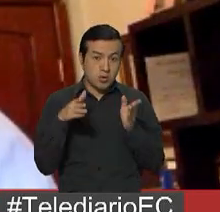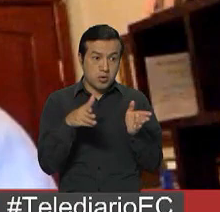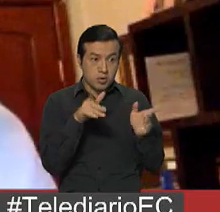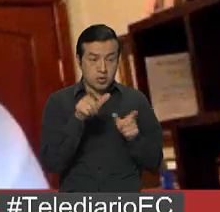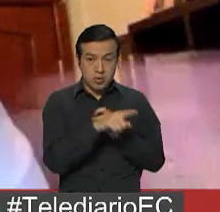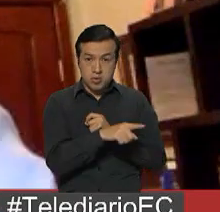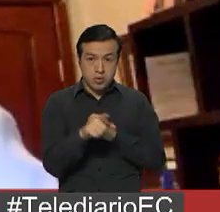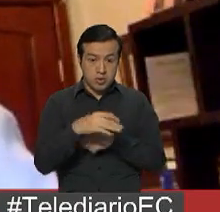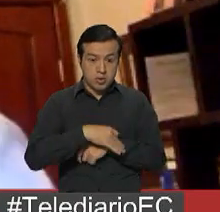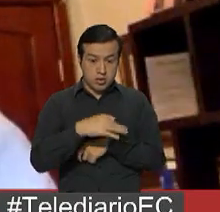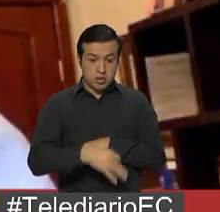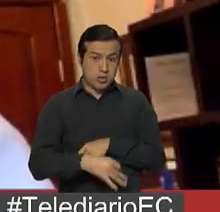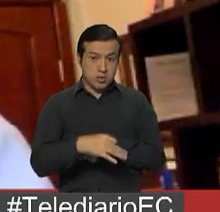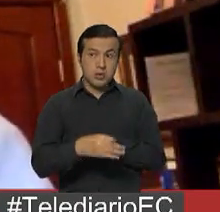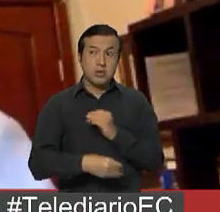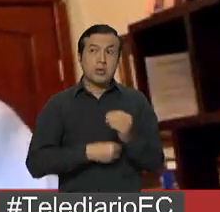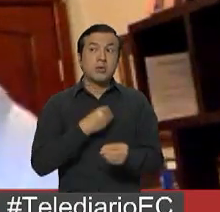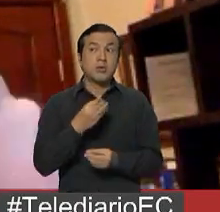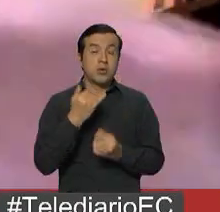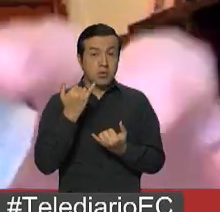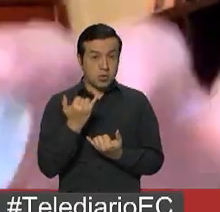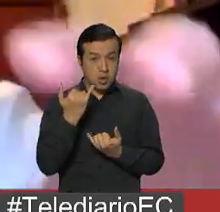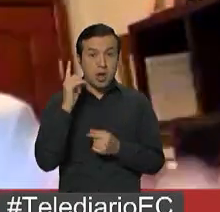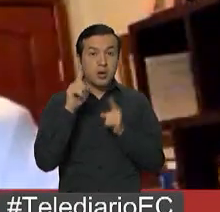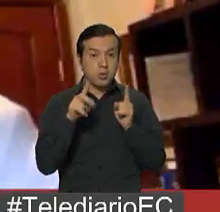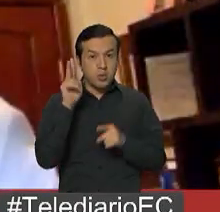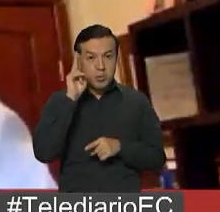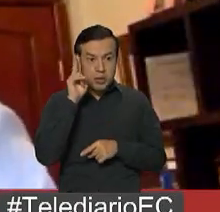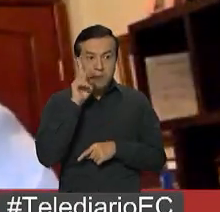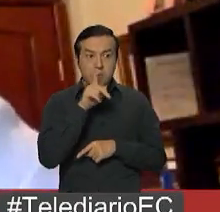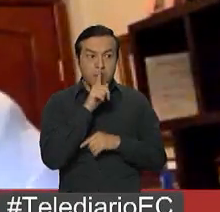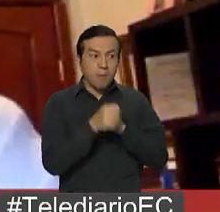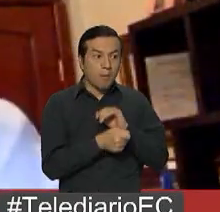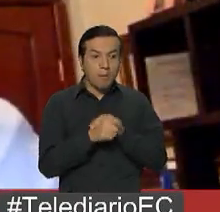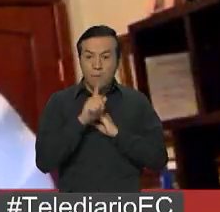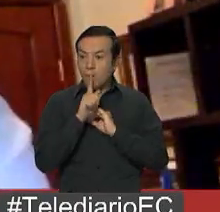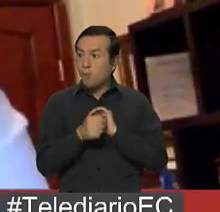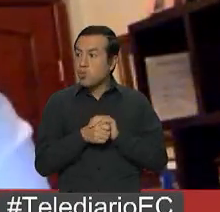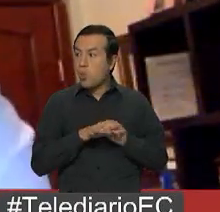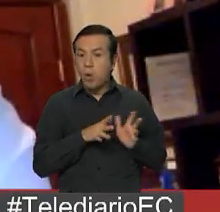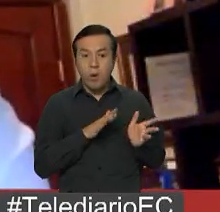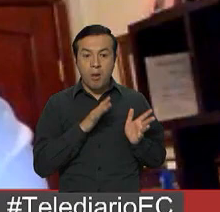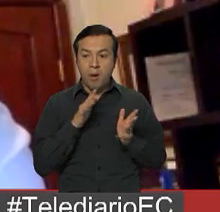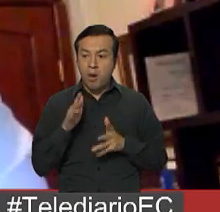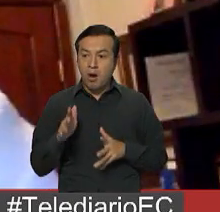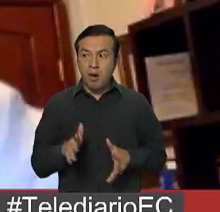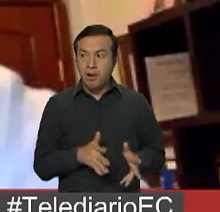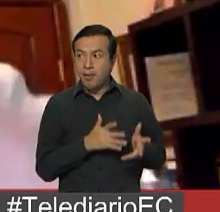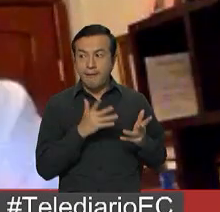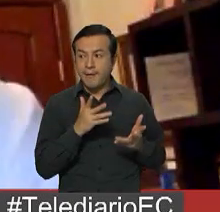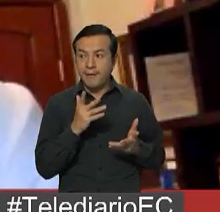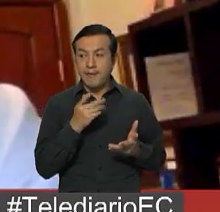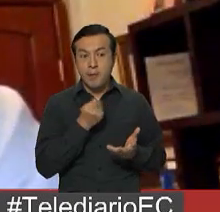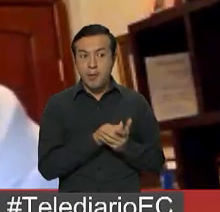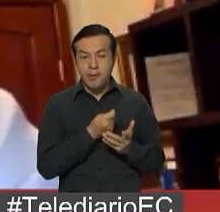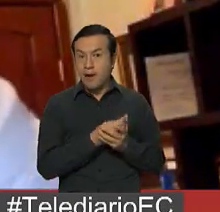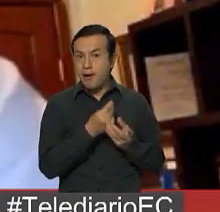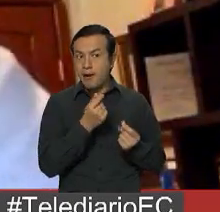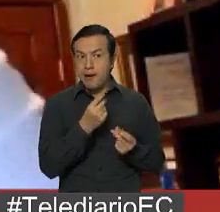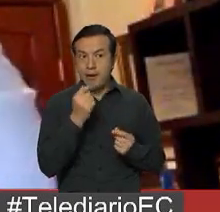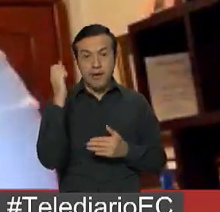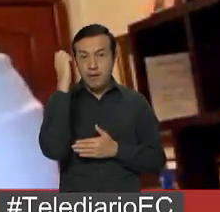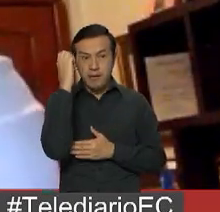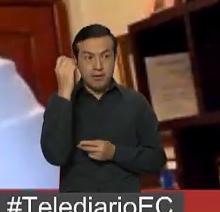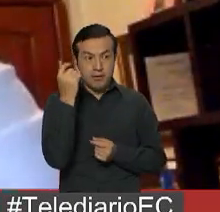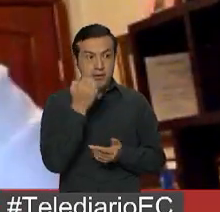necesidades a tiempo de eso se van a querer valero hoy en día de generar esconder los recursos para que no existan en los tiempos que se necesitan la atención de esas necesidades